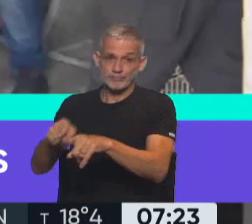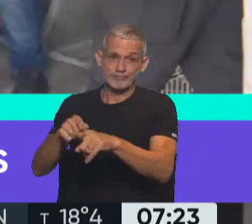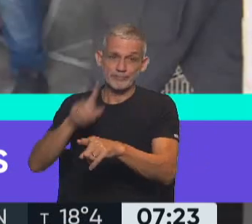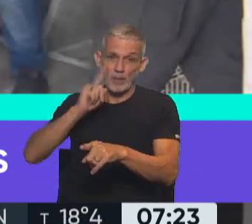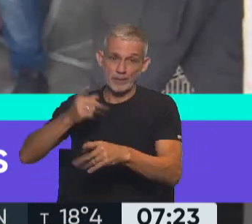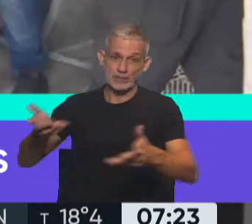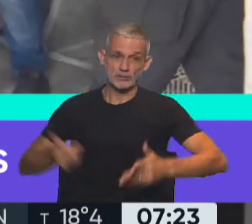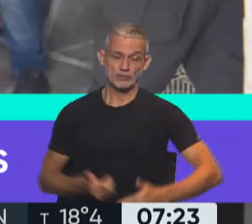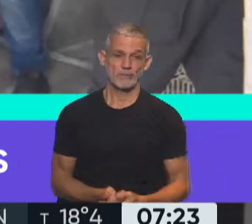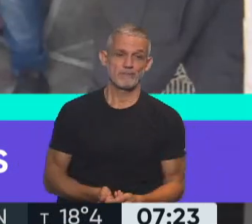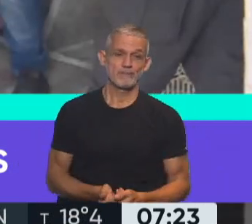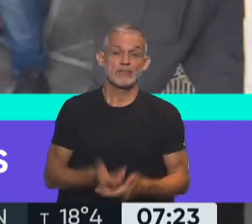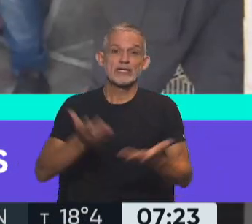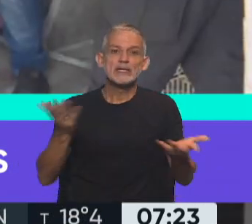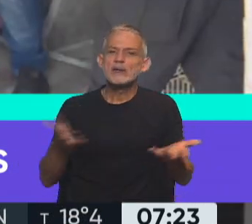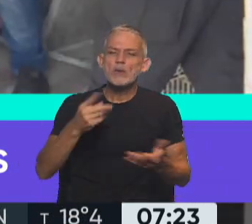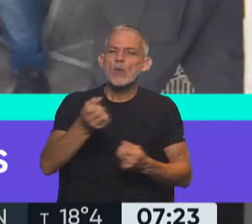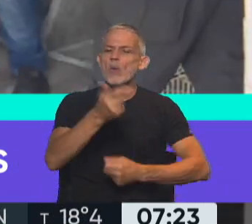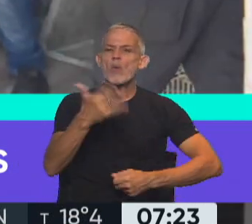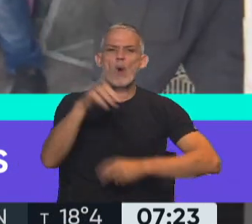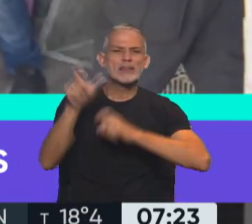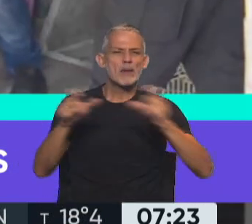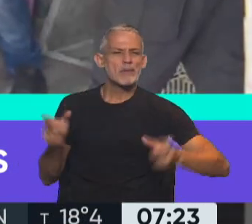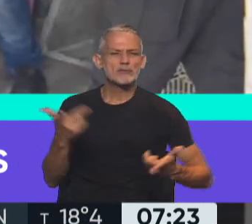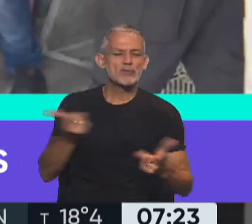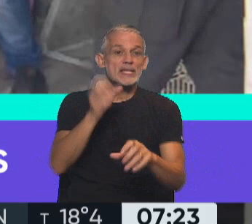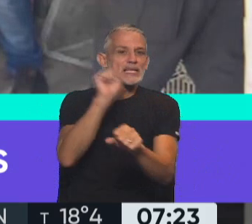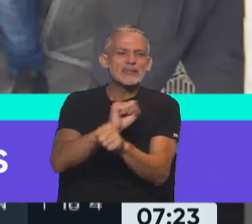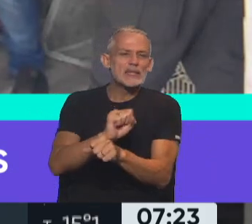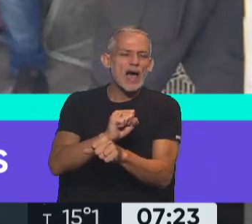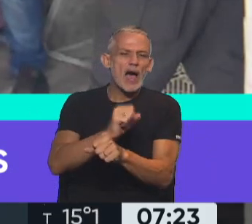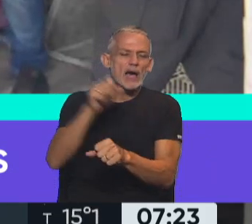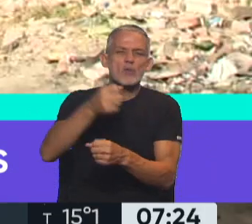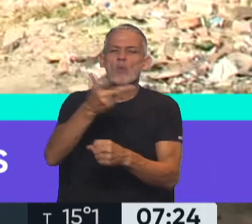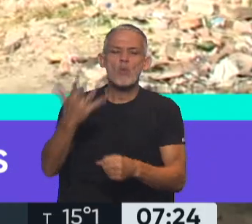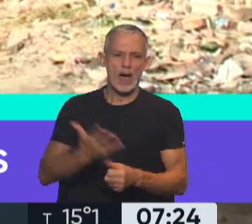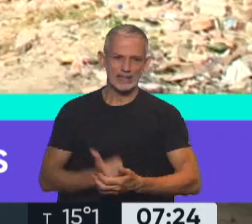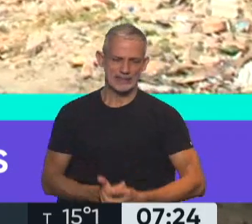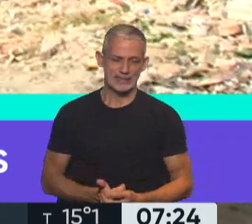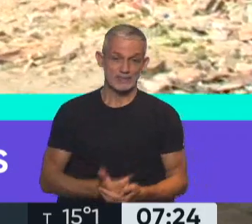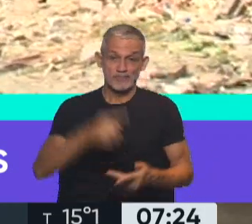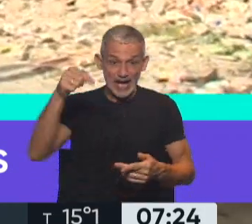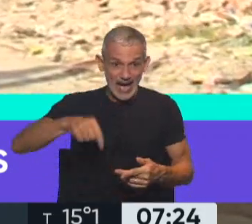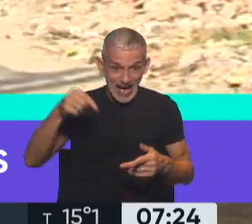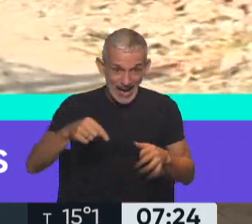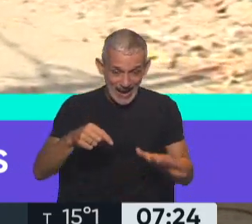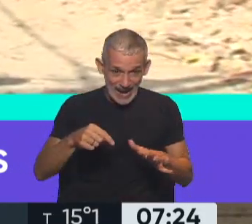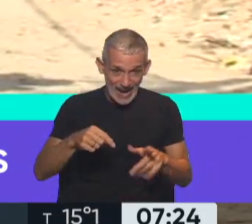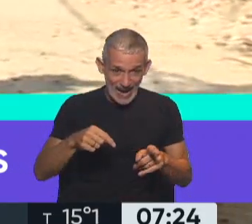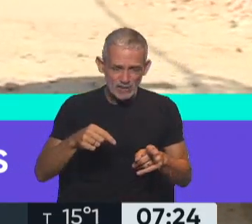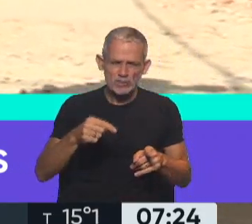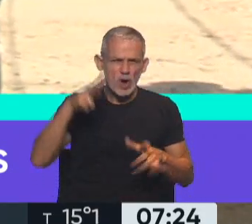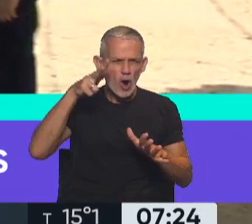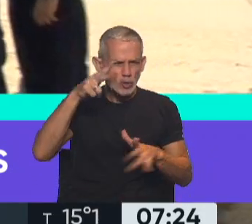peligroso. ¿Cuántas personas están detenidas en este allanamiento? No, aquí precisamente creo que